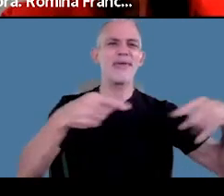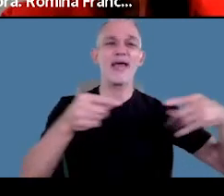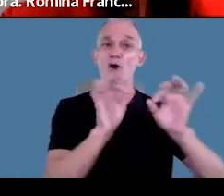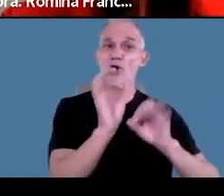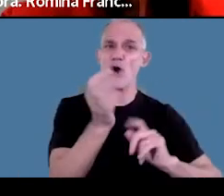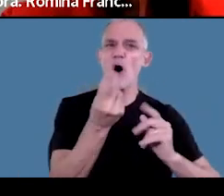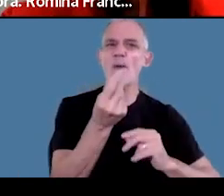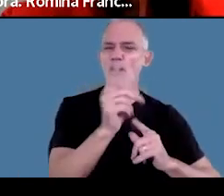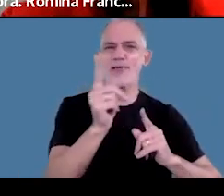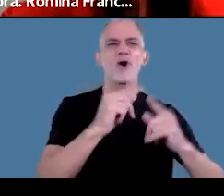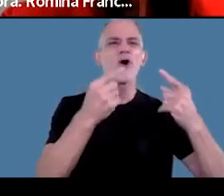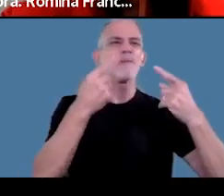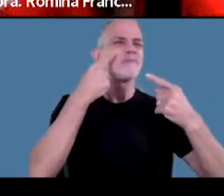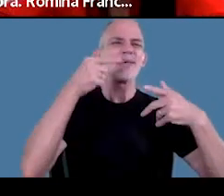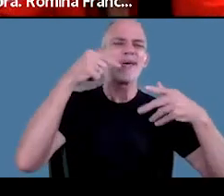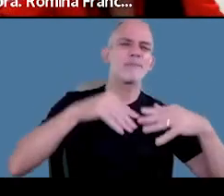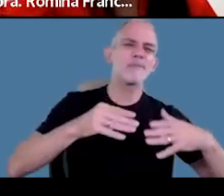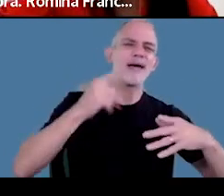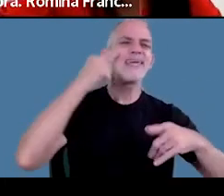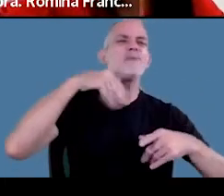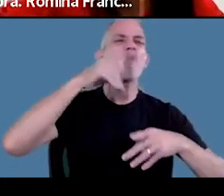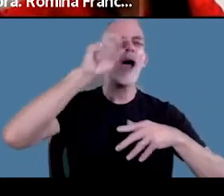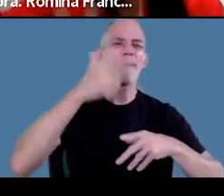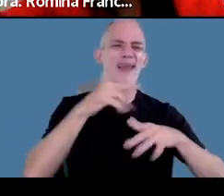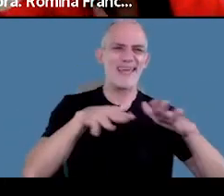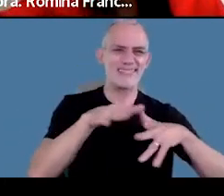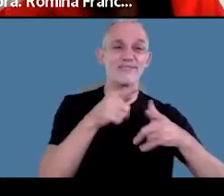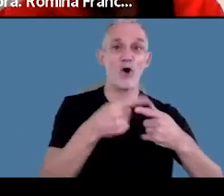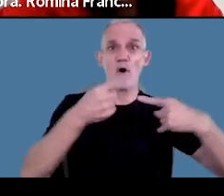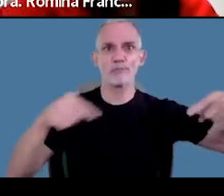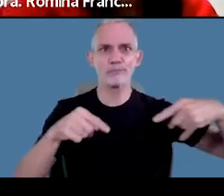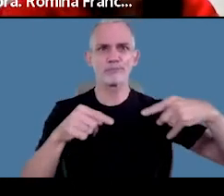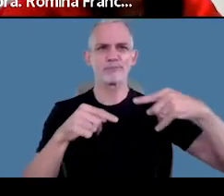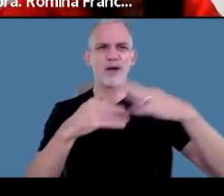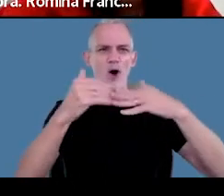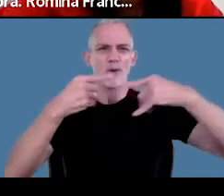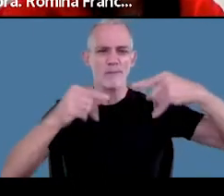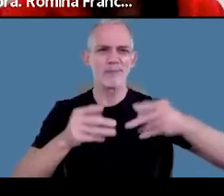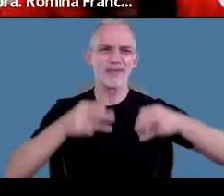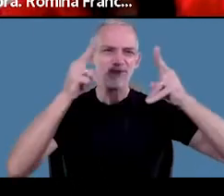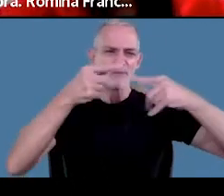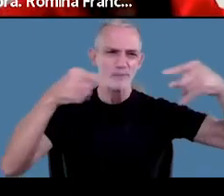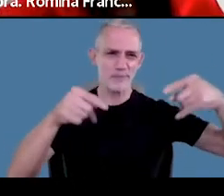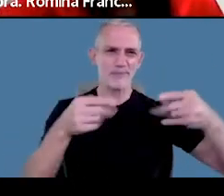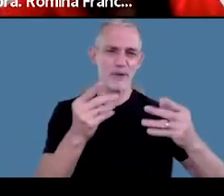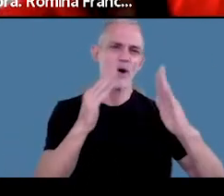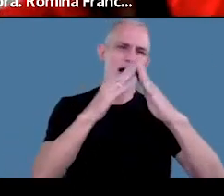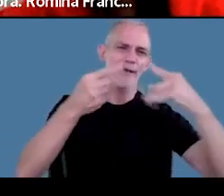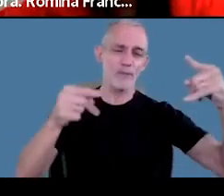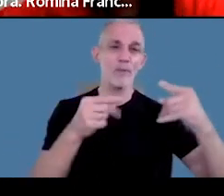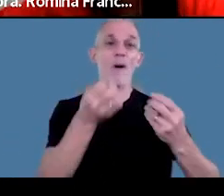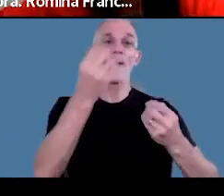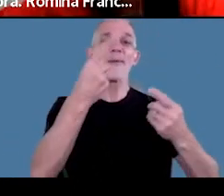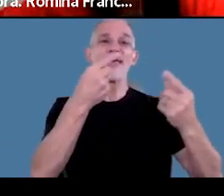son los inmuebles o las obras en curso de inmuebles, excepto, por supuesto, que tengan carácter de bien de cambio,